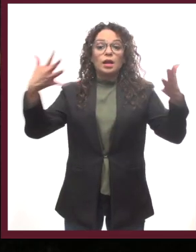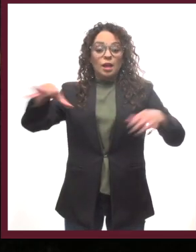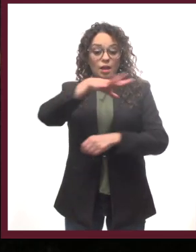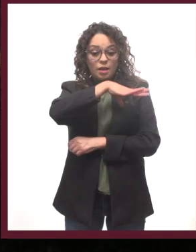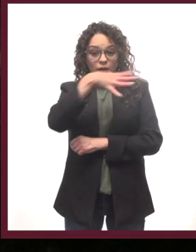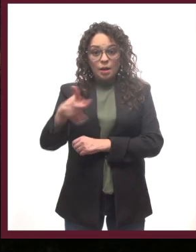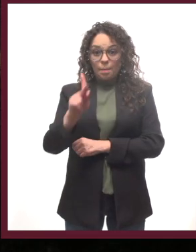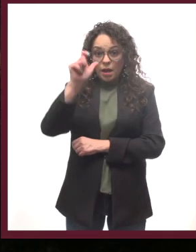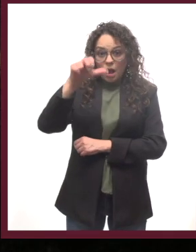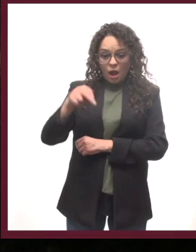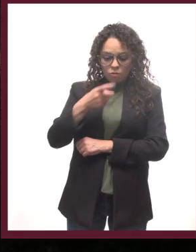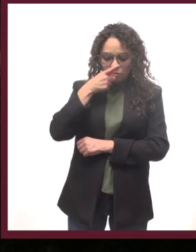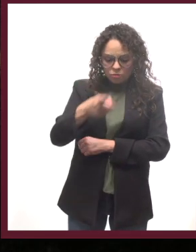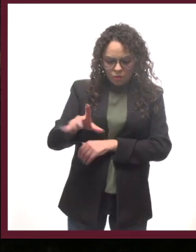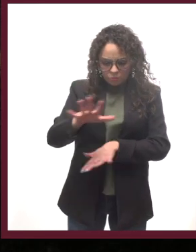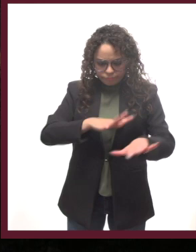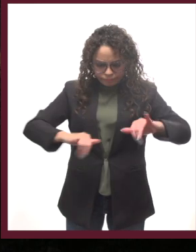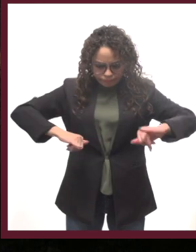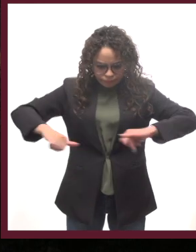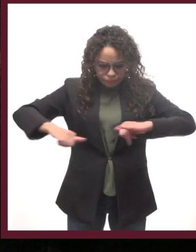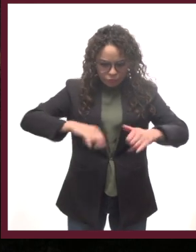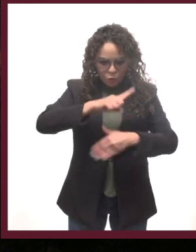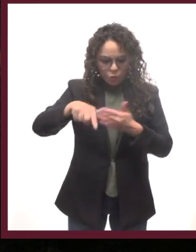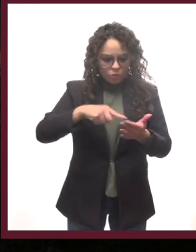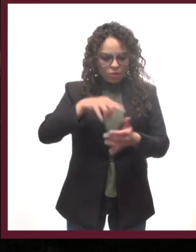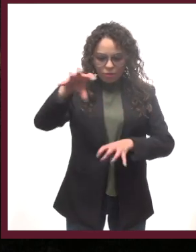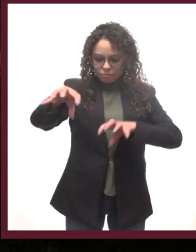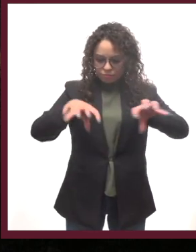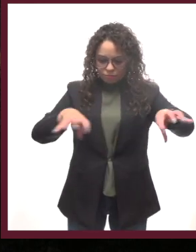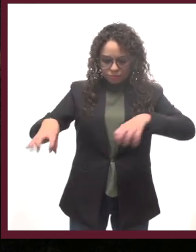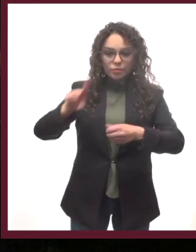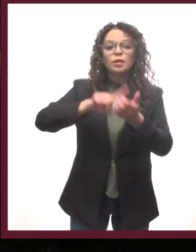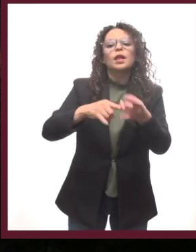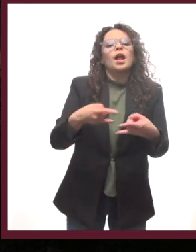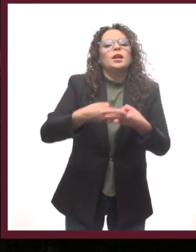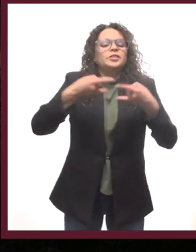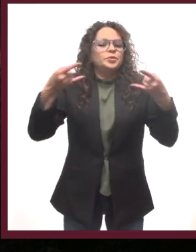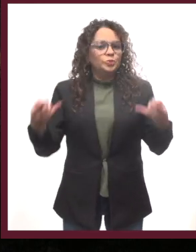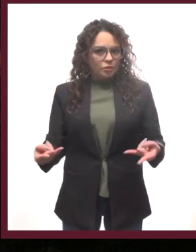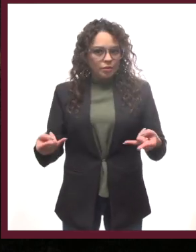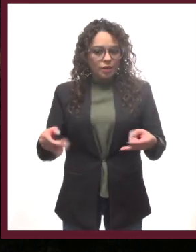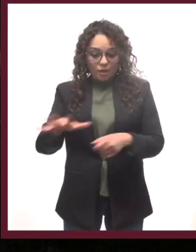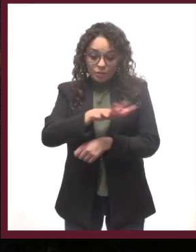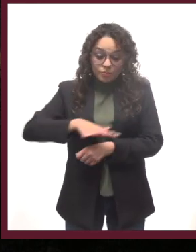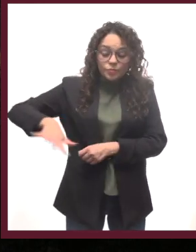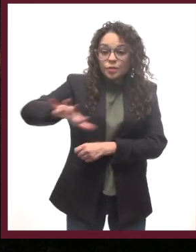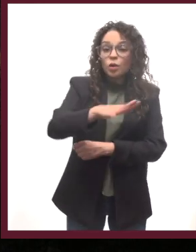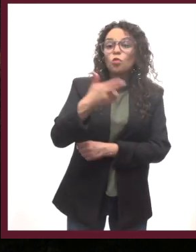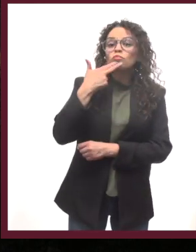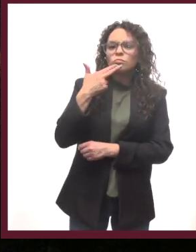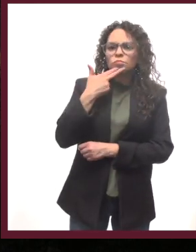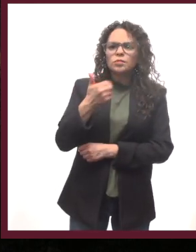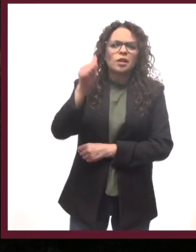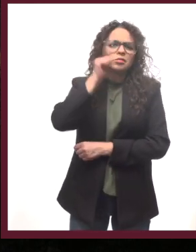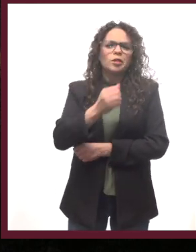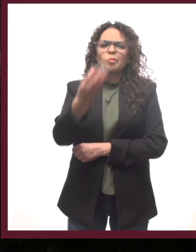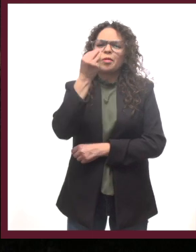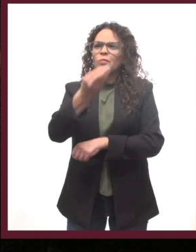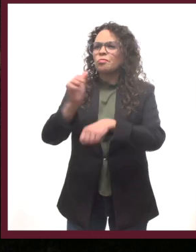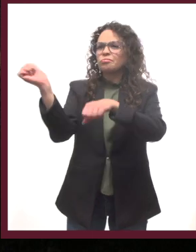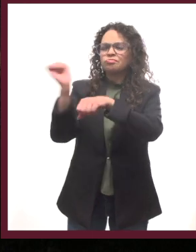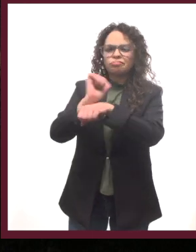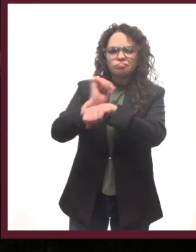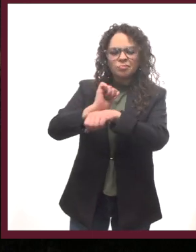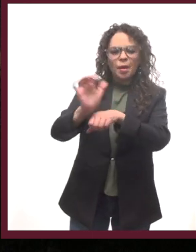El gran plano general describe y establece geográfica o espacialmente a la historia. Es un plano que se utiliza mucho